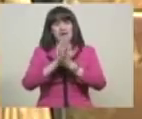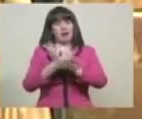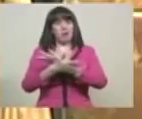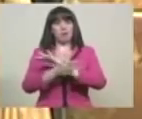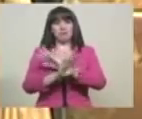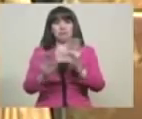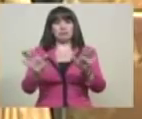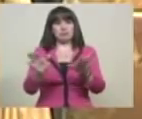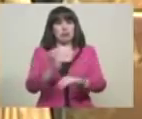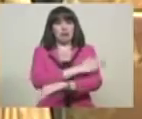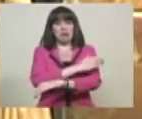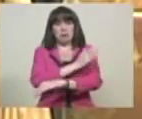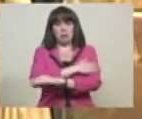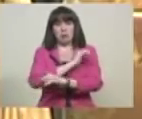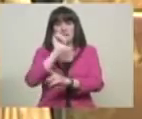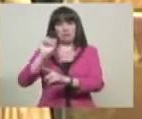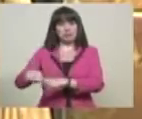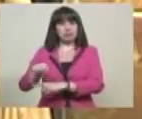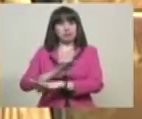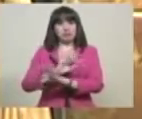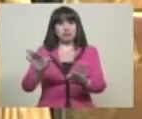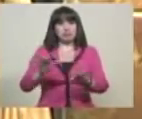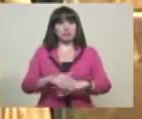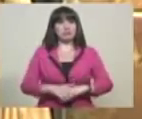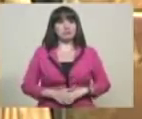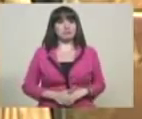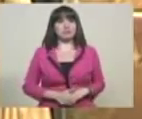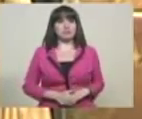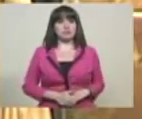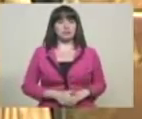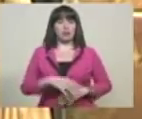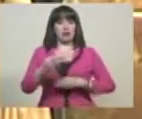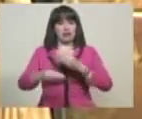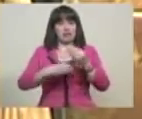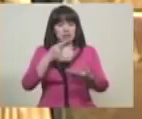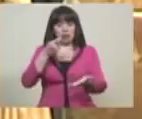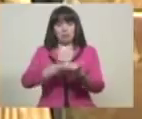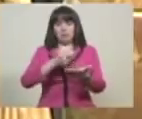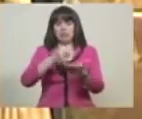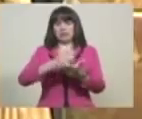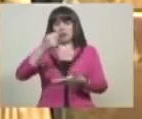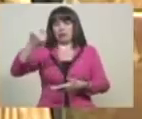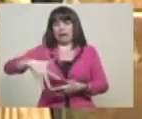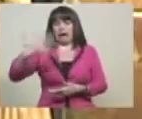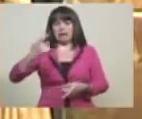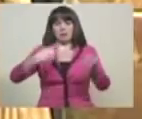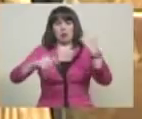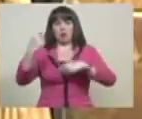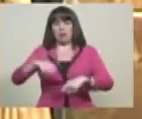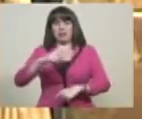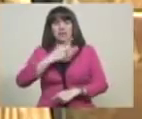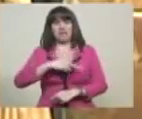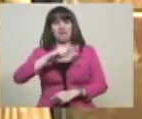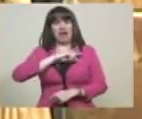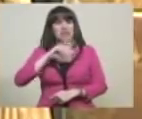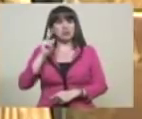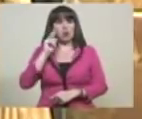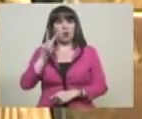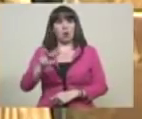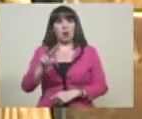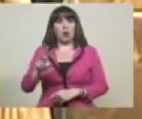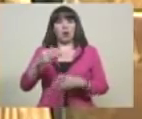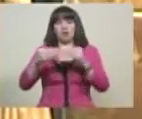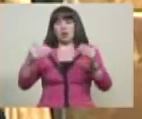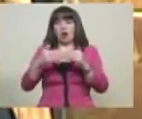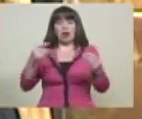El jueguito perverso, criminal, de establecer un precio especulativo y falso del dólar y después